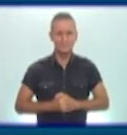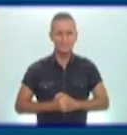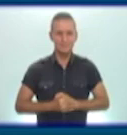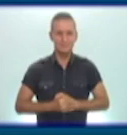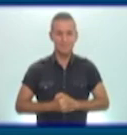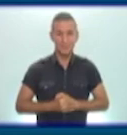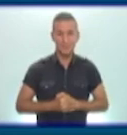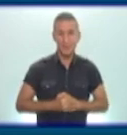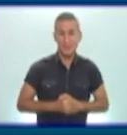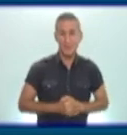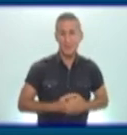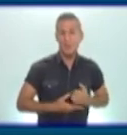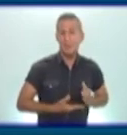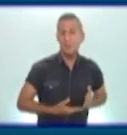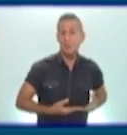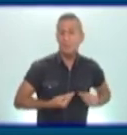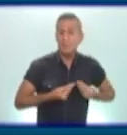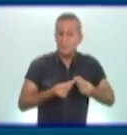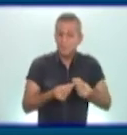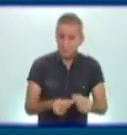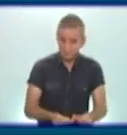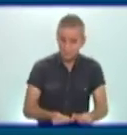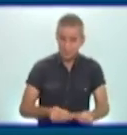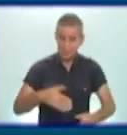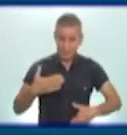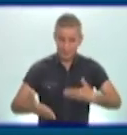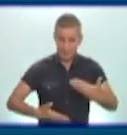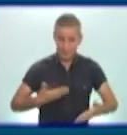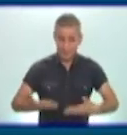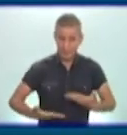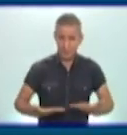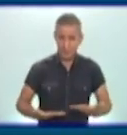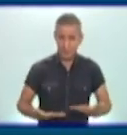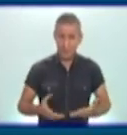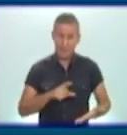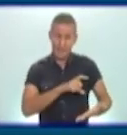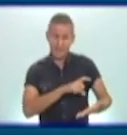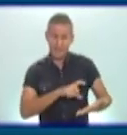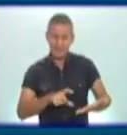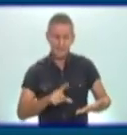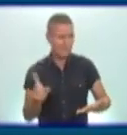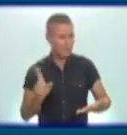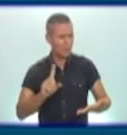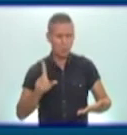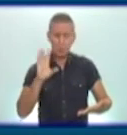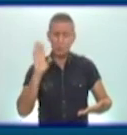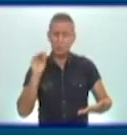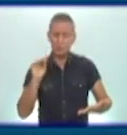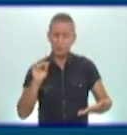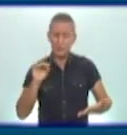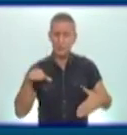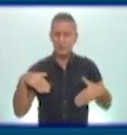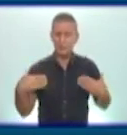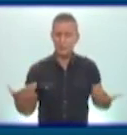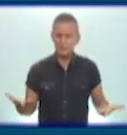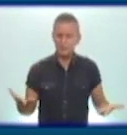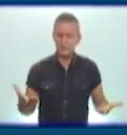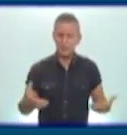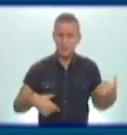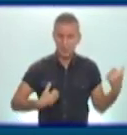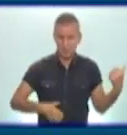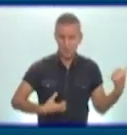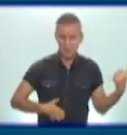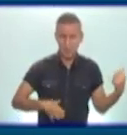Vamos a proponerles entonces la siguiente actividad. En el texto no se habla de la guitarra,